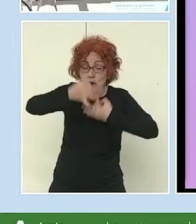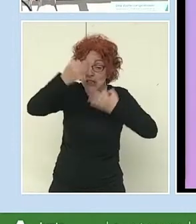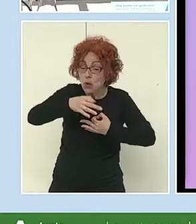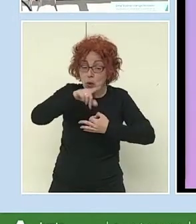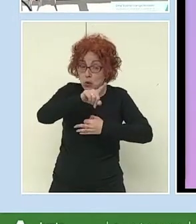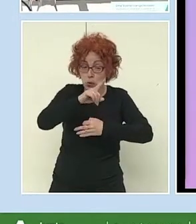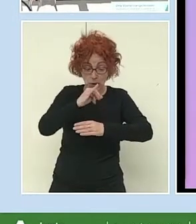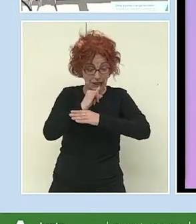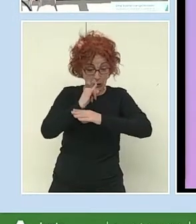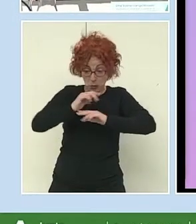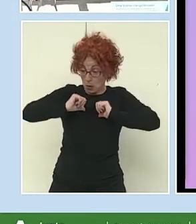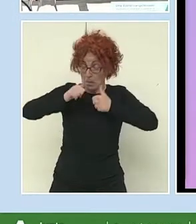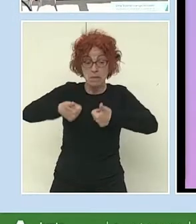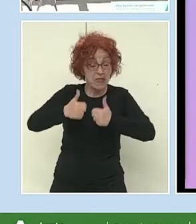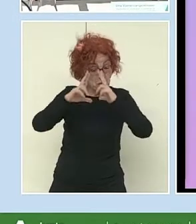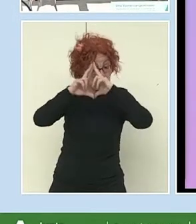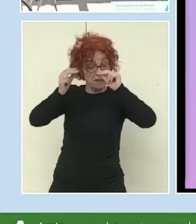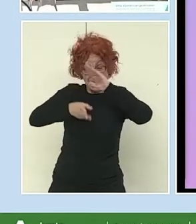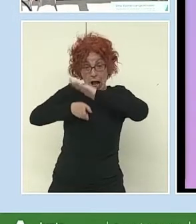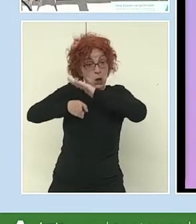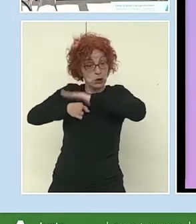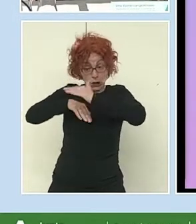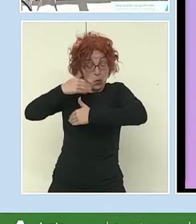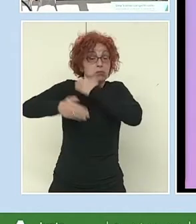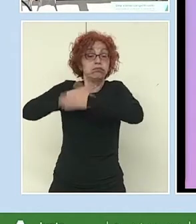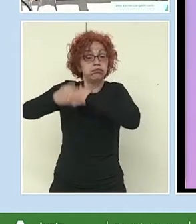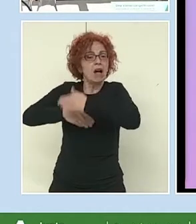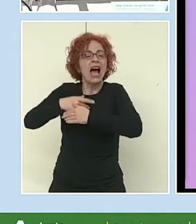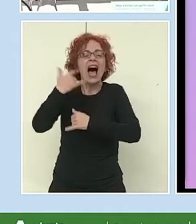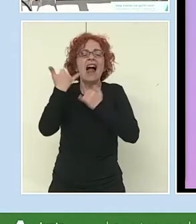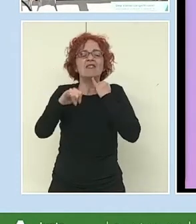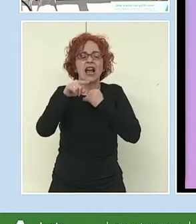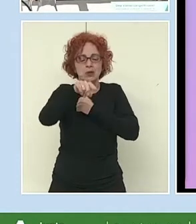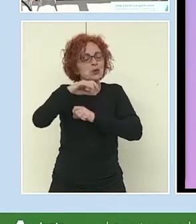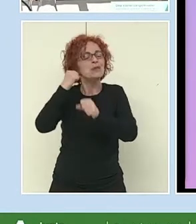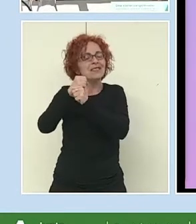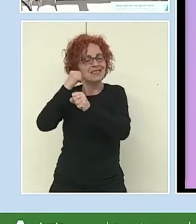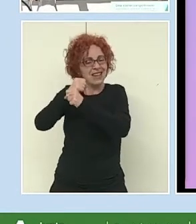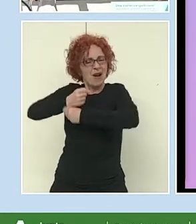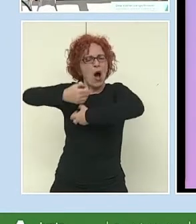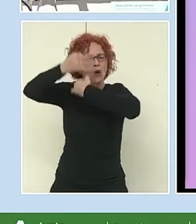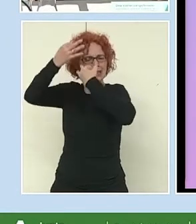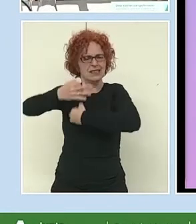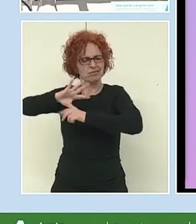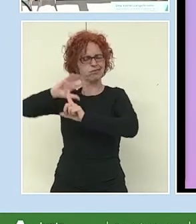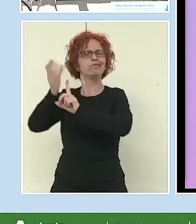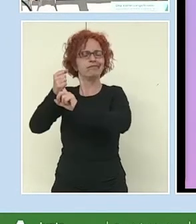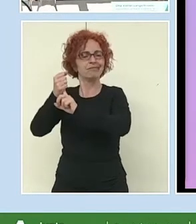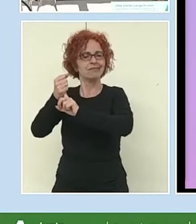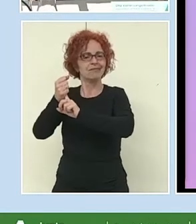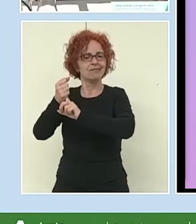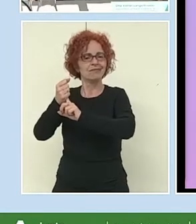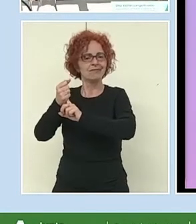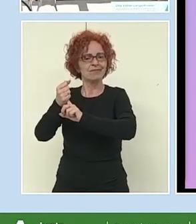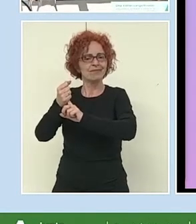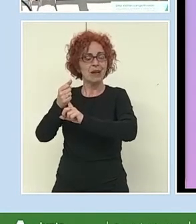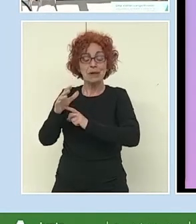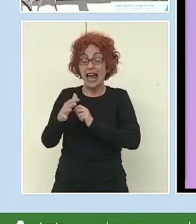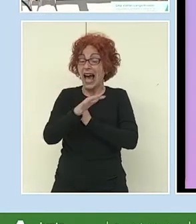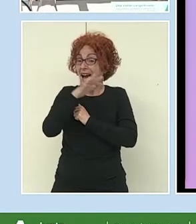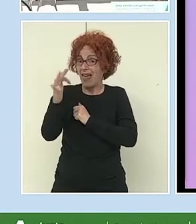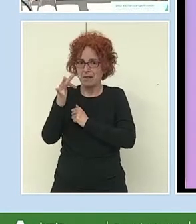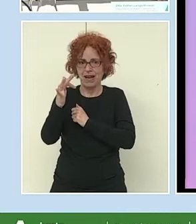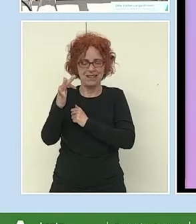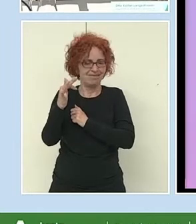sino que además creo que van a entrar a formar parte de un ecosistema laboral muy vivo, en continuo